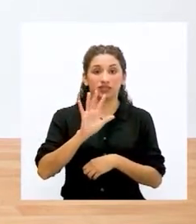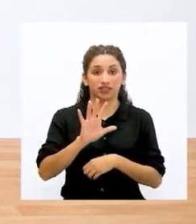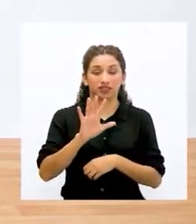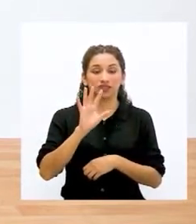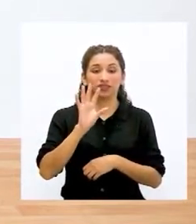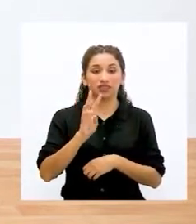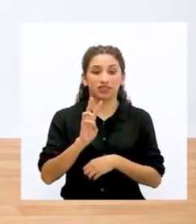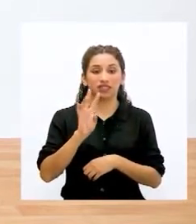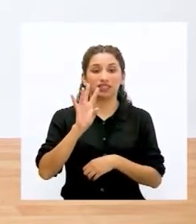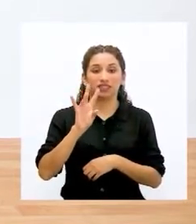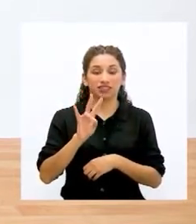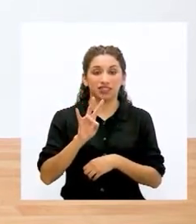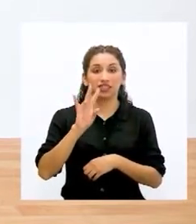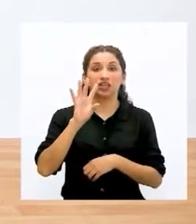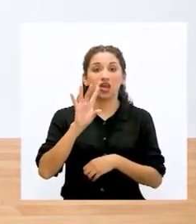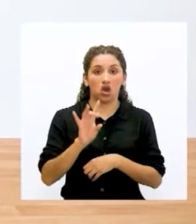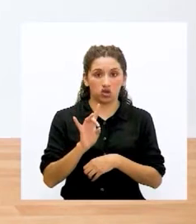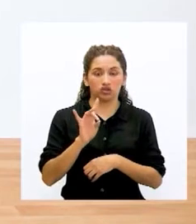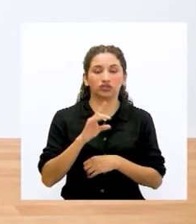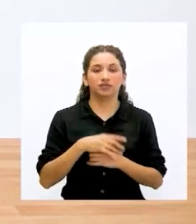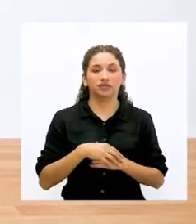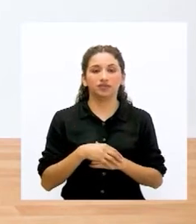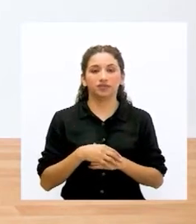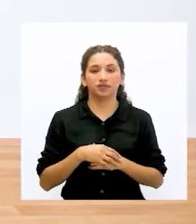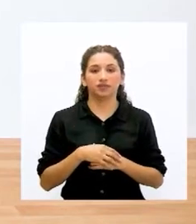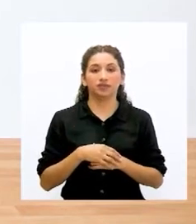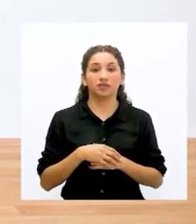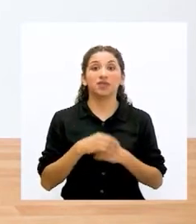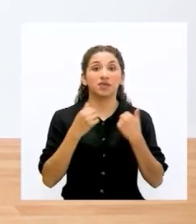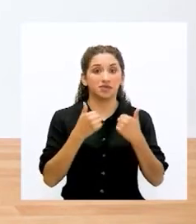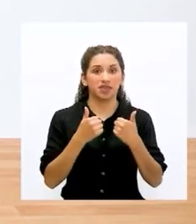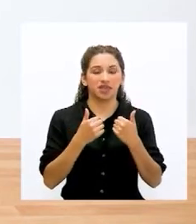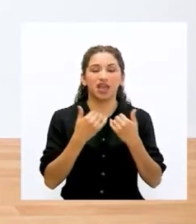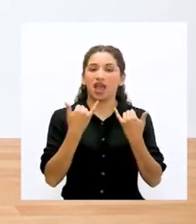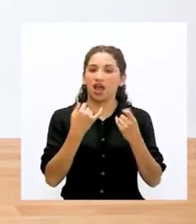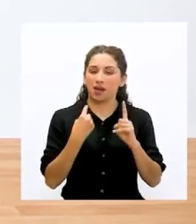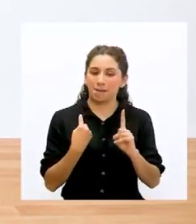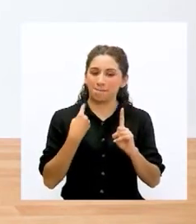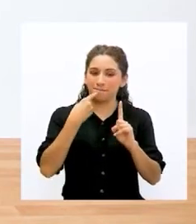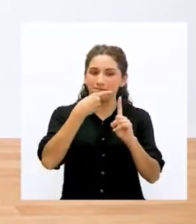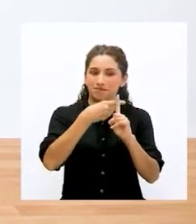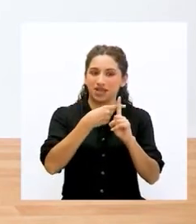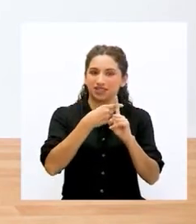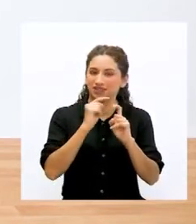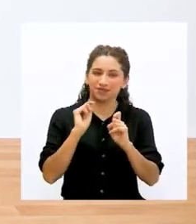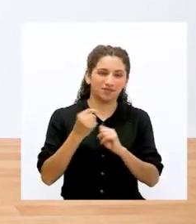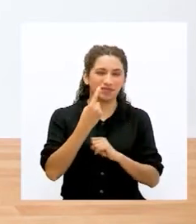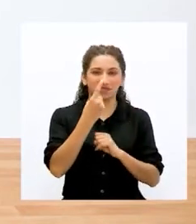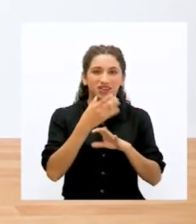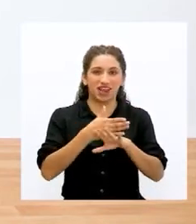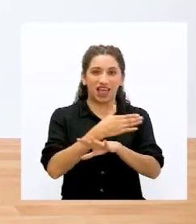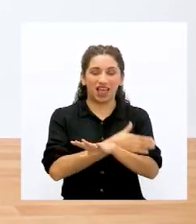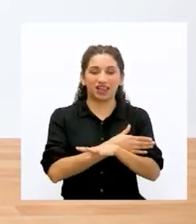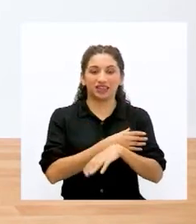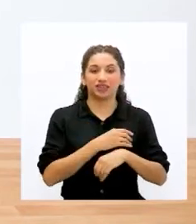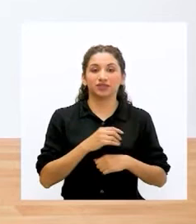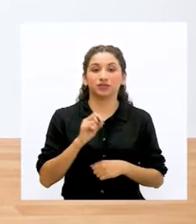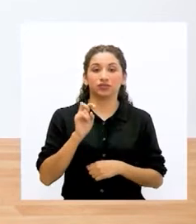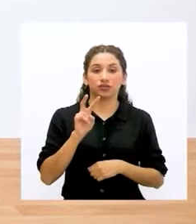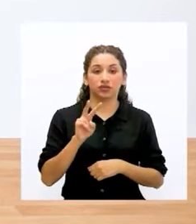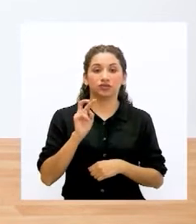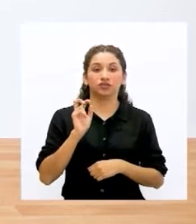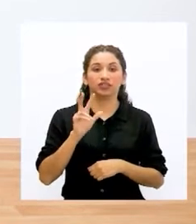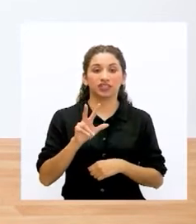4, 5, 6, 7, 8. Ahora voy a sumarle el primer ejercicio que hemos trabajado.